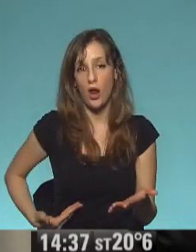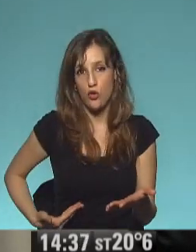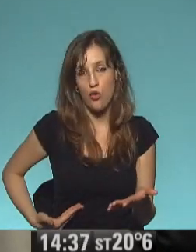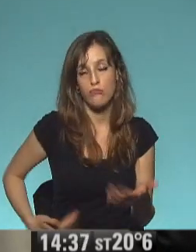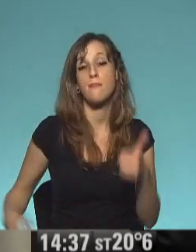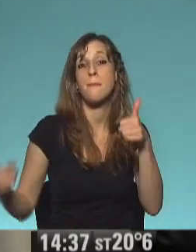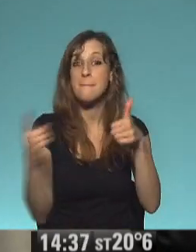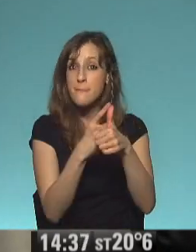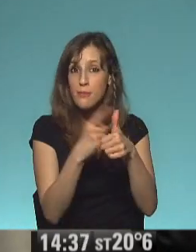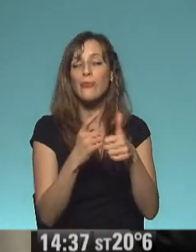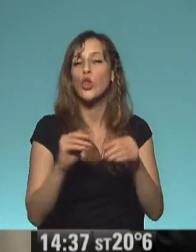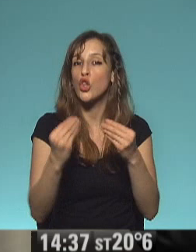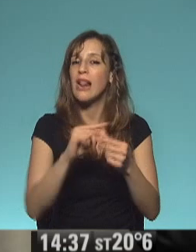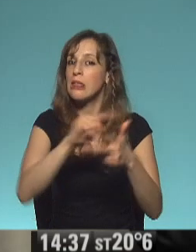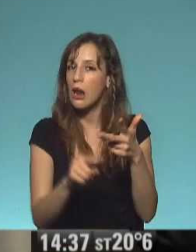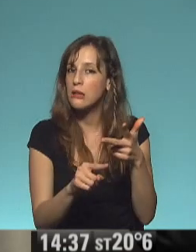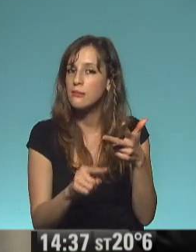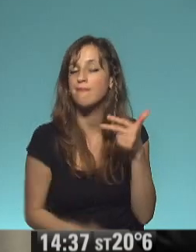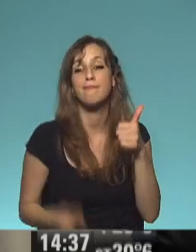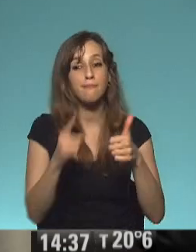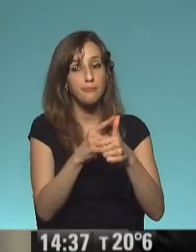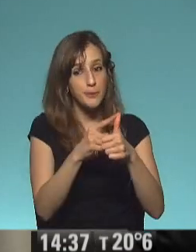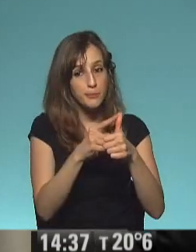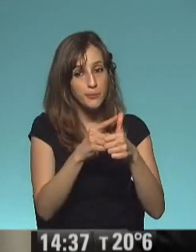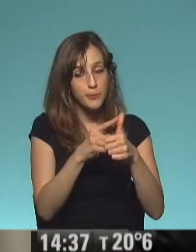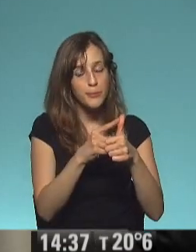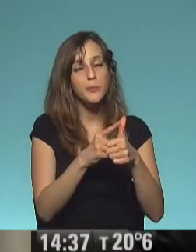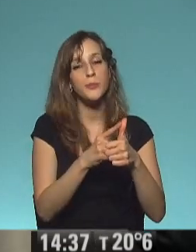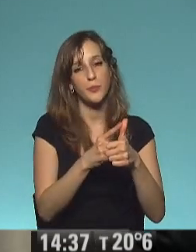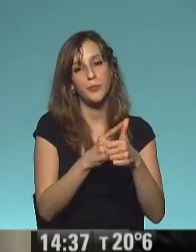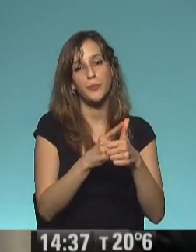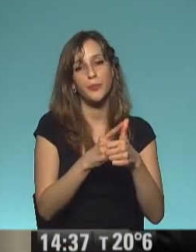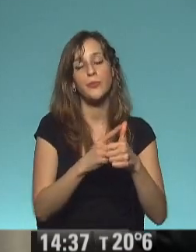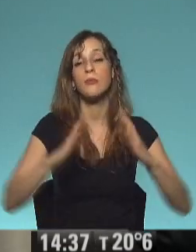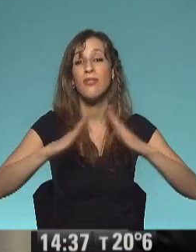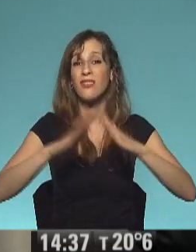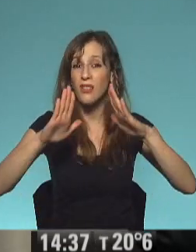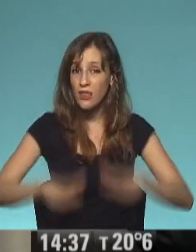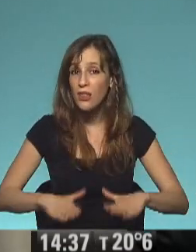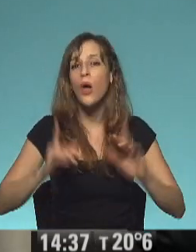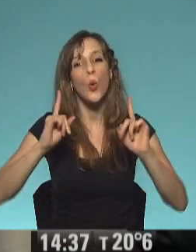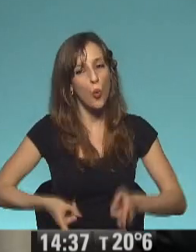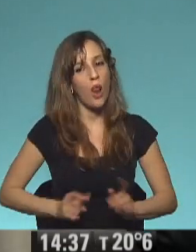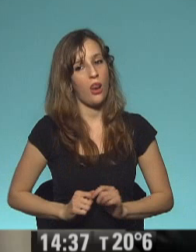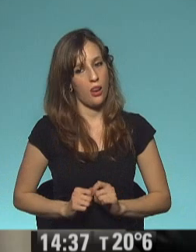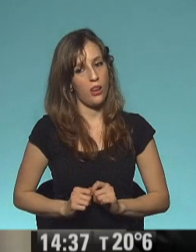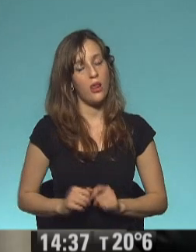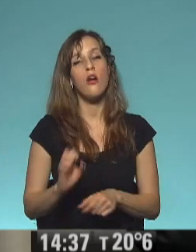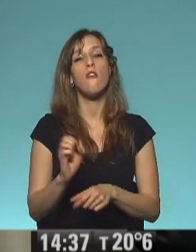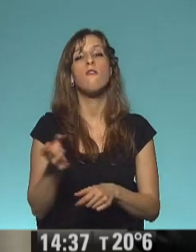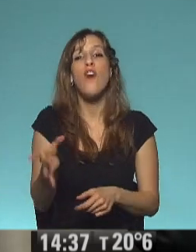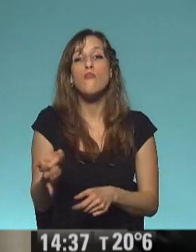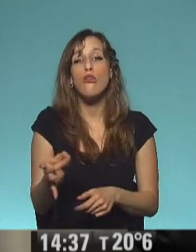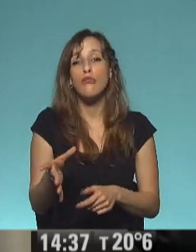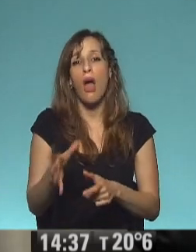primera, tres diría yo, la primera, acompañar la cuarentena aunque no tenía casos, porque acompañó siempre la